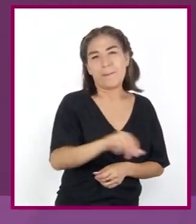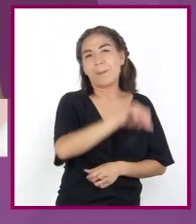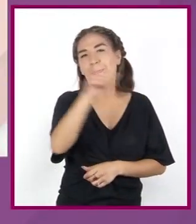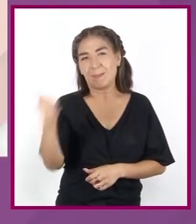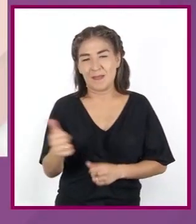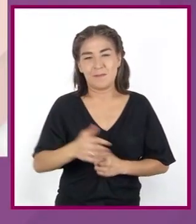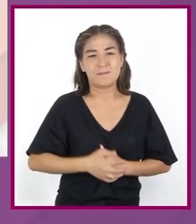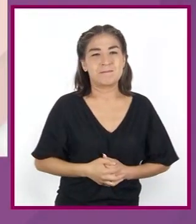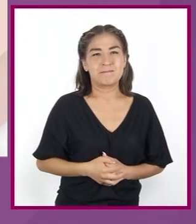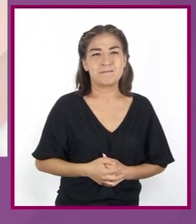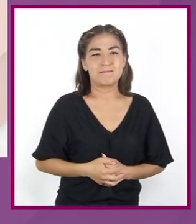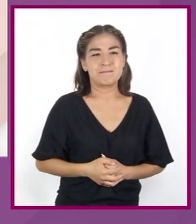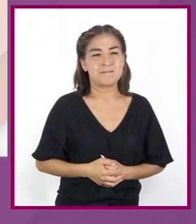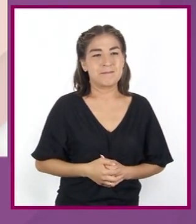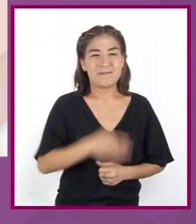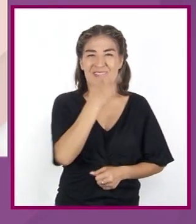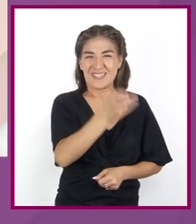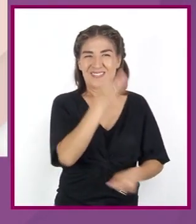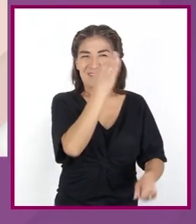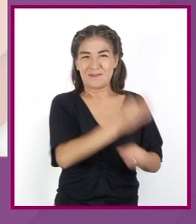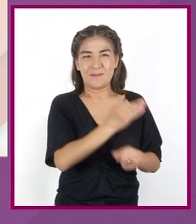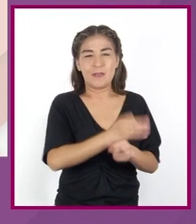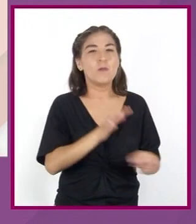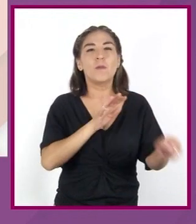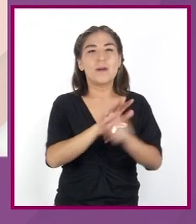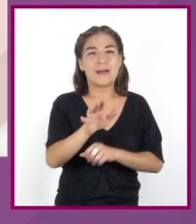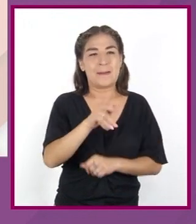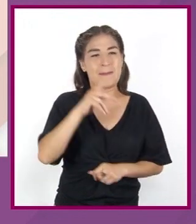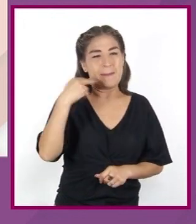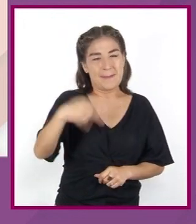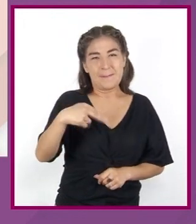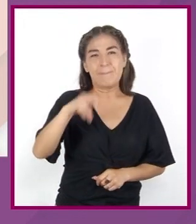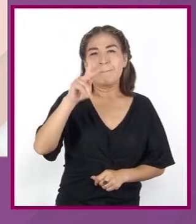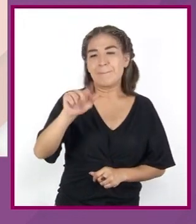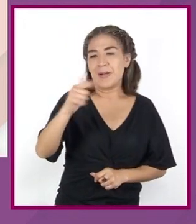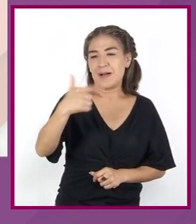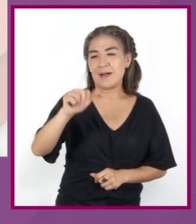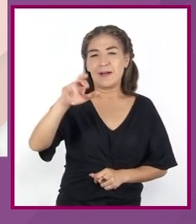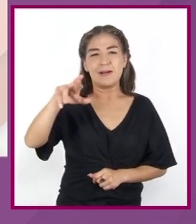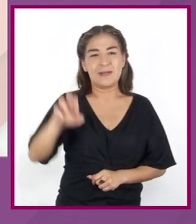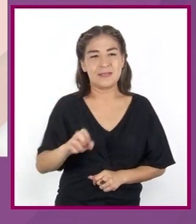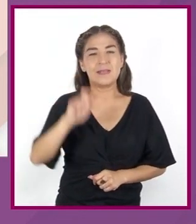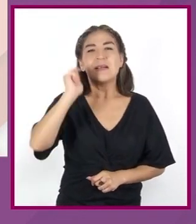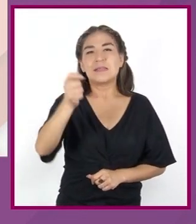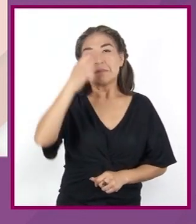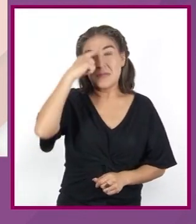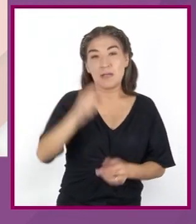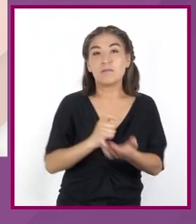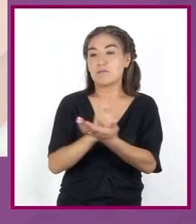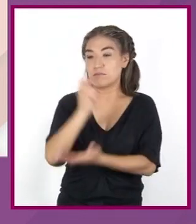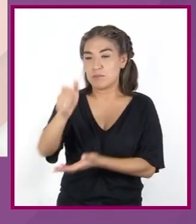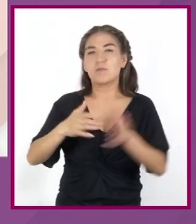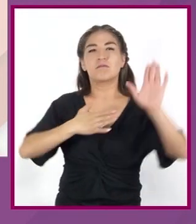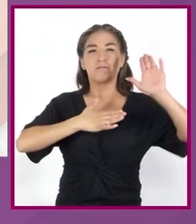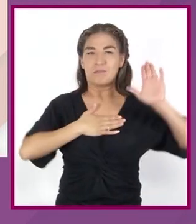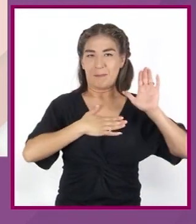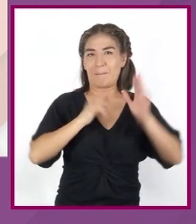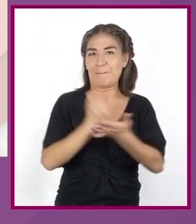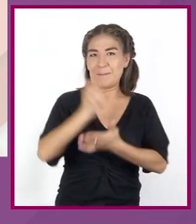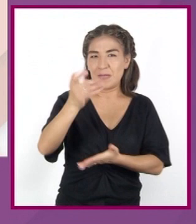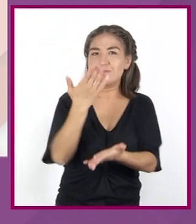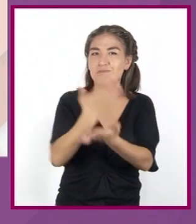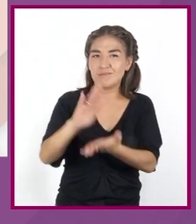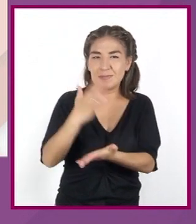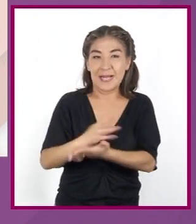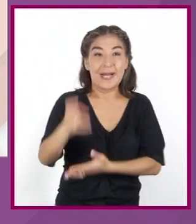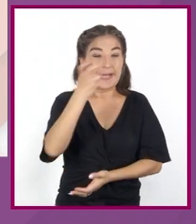texto. En este caso tenemos un pagaré, documento que se utiliza como una promesa de pago, a partir del